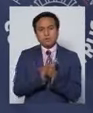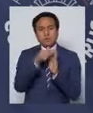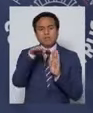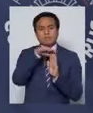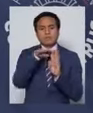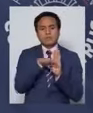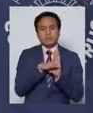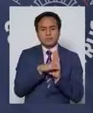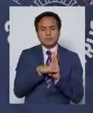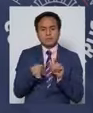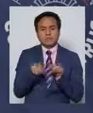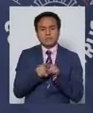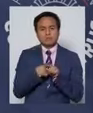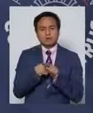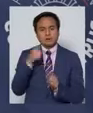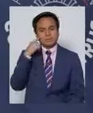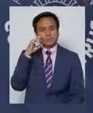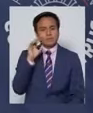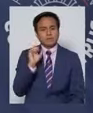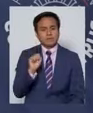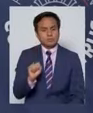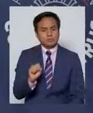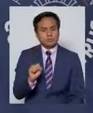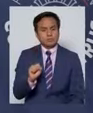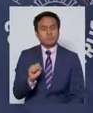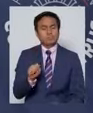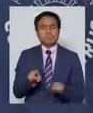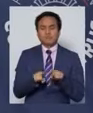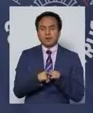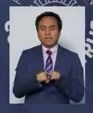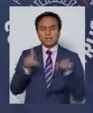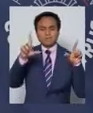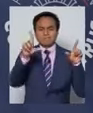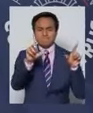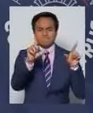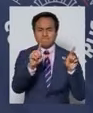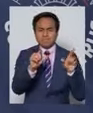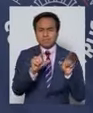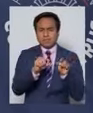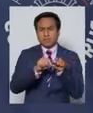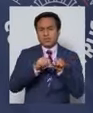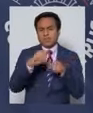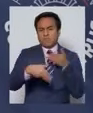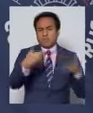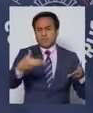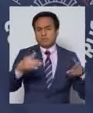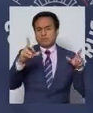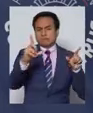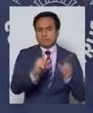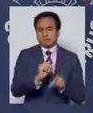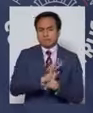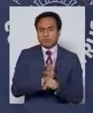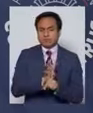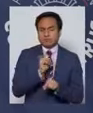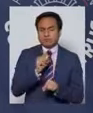que estamos tomando desde el punto de vista de prevención para disminuir la propagación del virus y